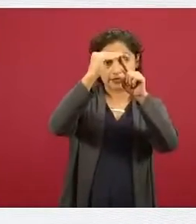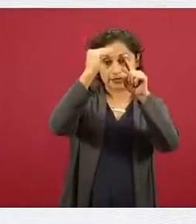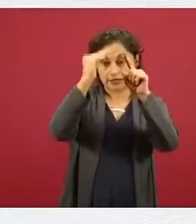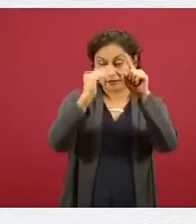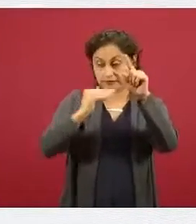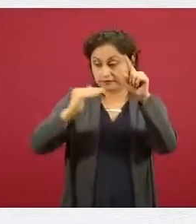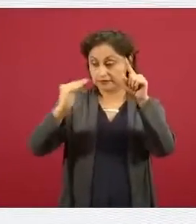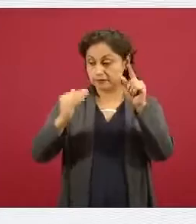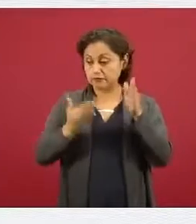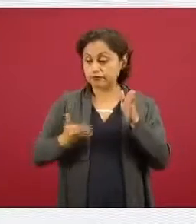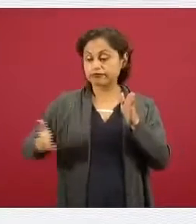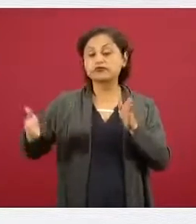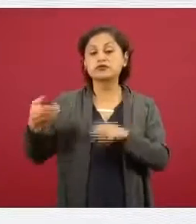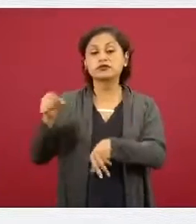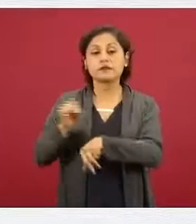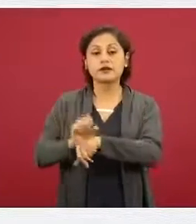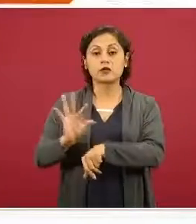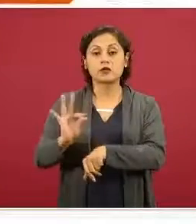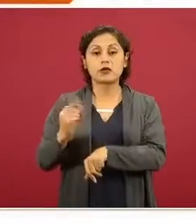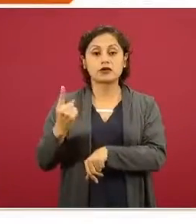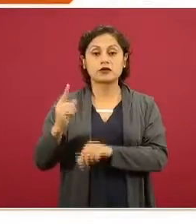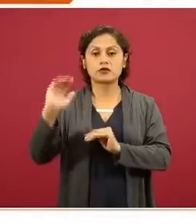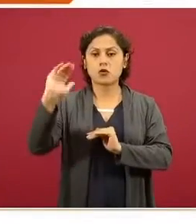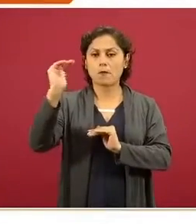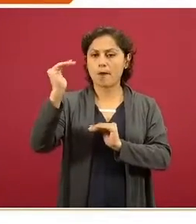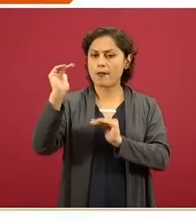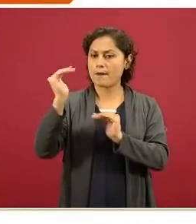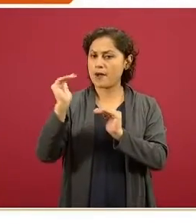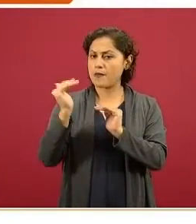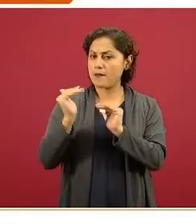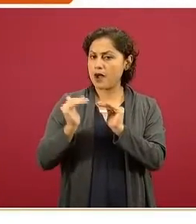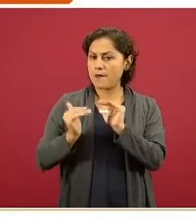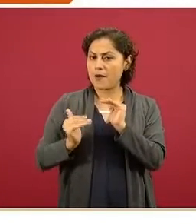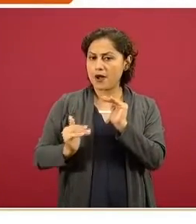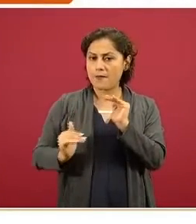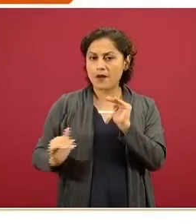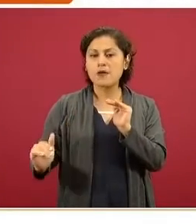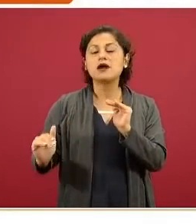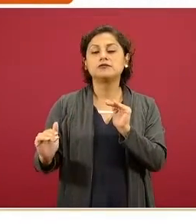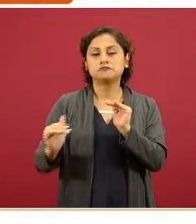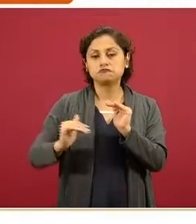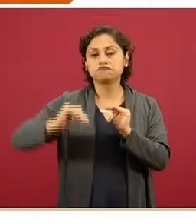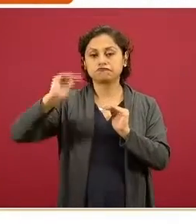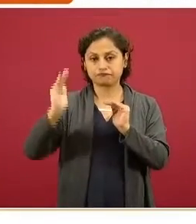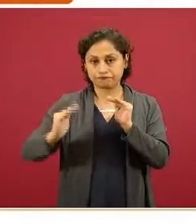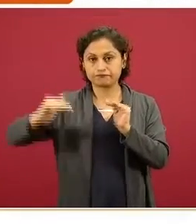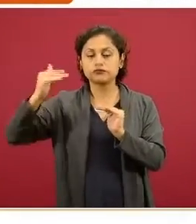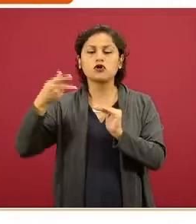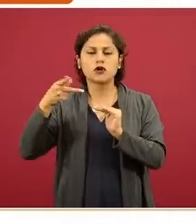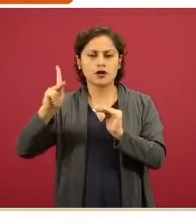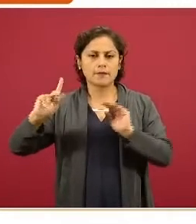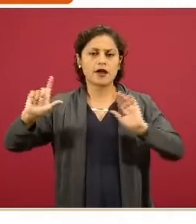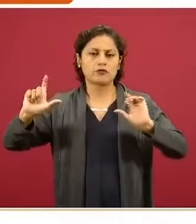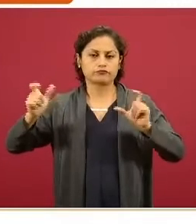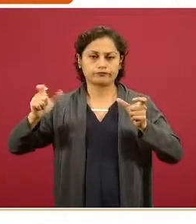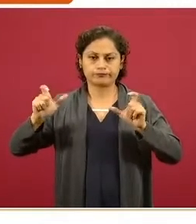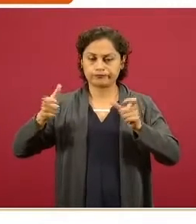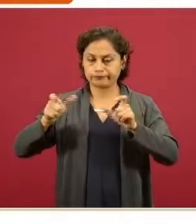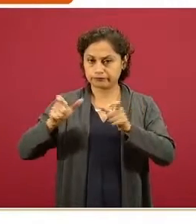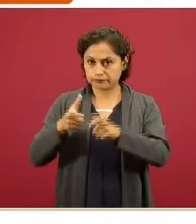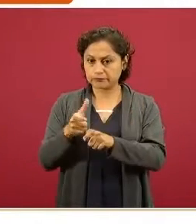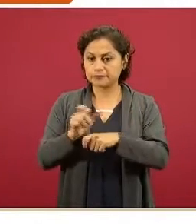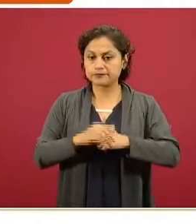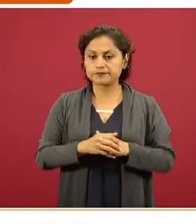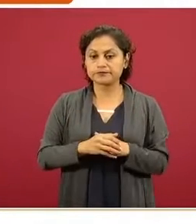semana 41 prácticamente con una tendencia continua, no monotónica, ha ido altos y bajos, pero en general la tendencia es